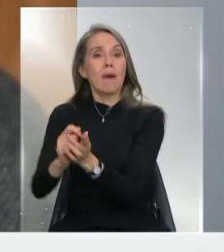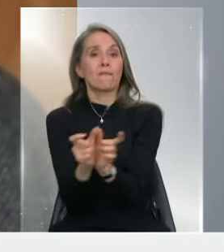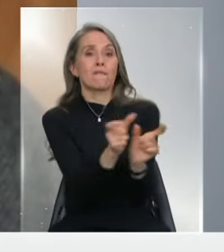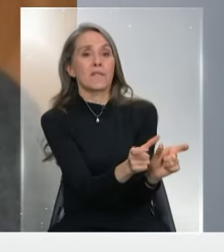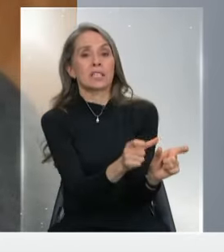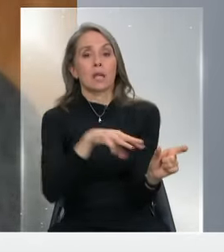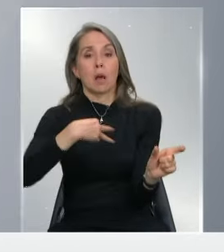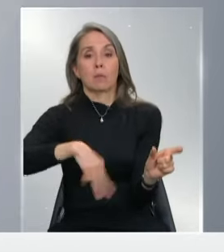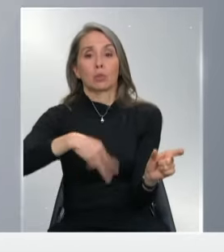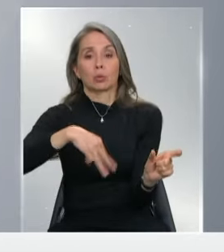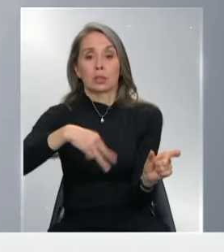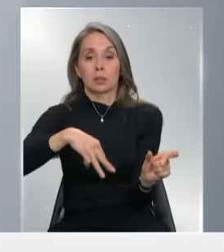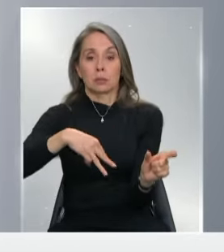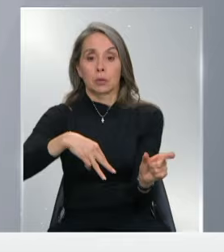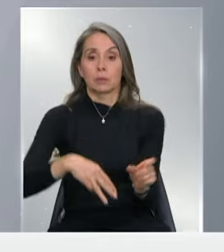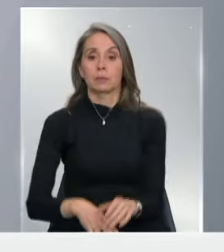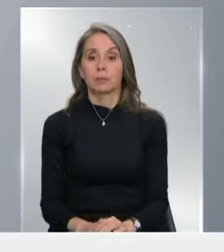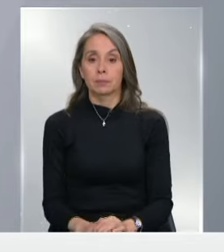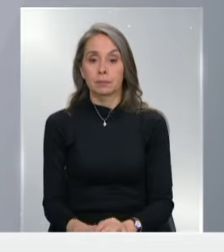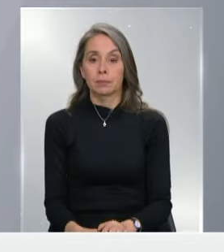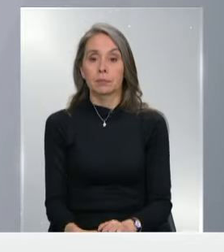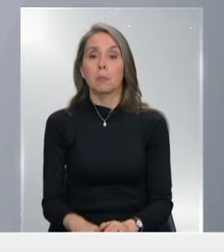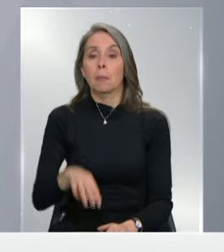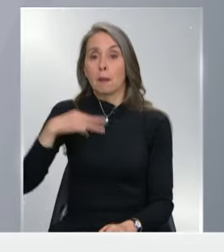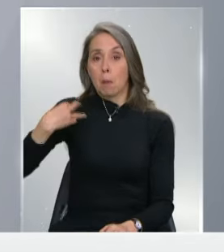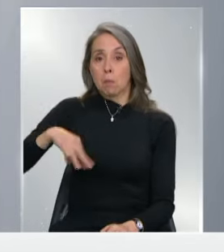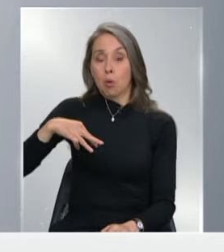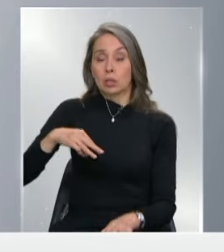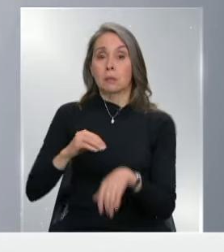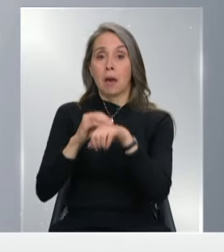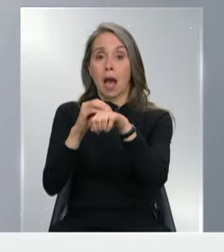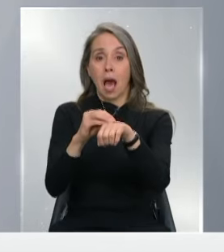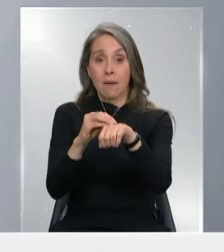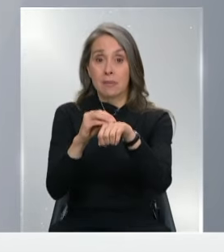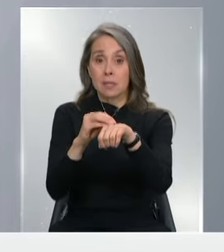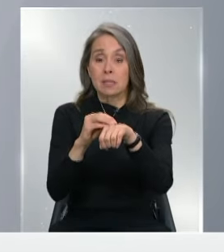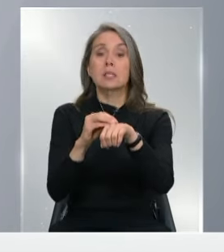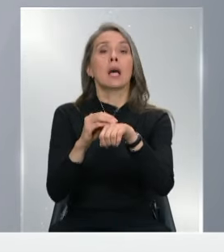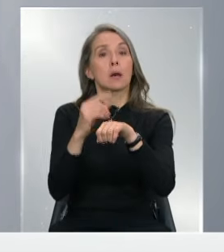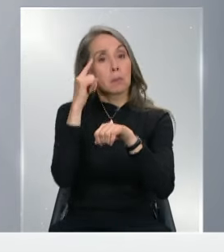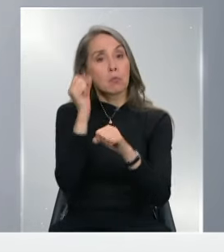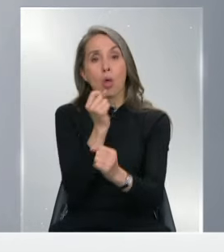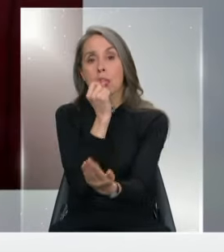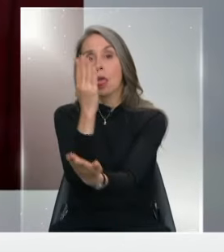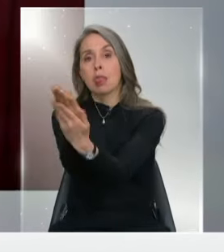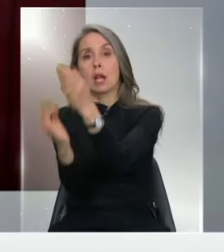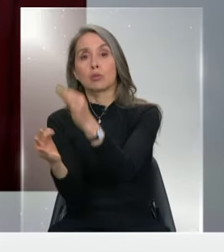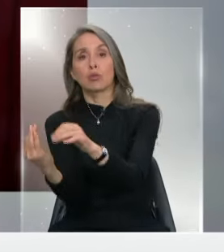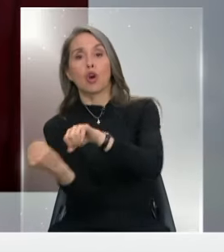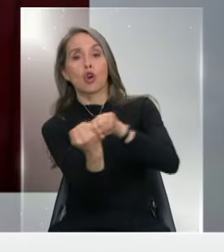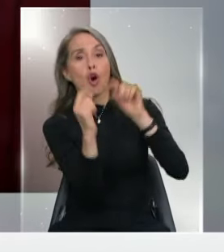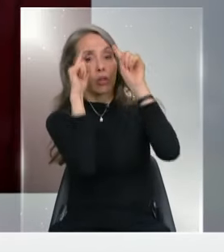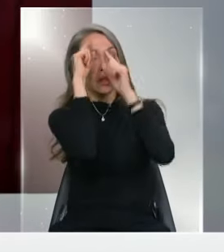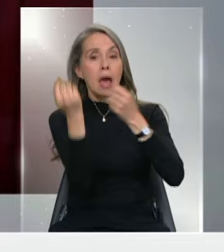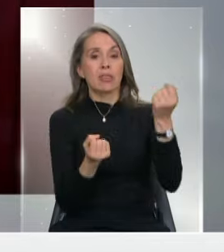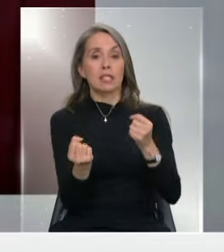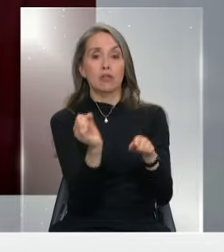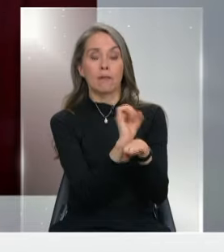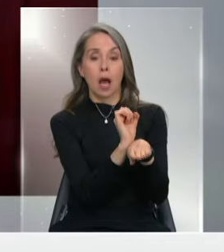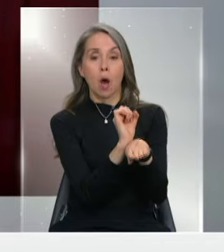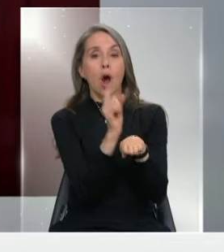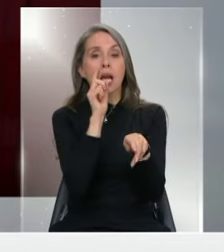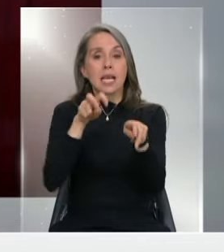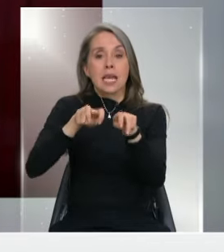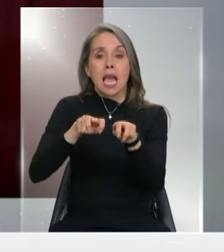el municipio. En tanto, desde el municipio aseguran que están estudiando ejercer acciones legales en contra del conductor y quien